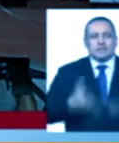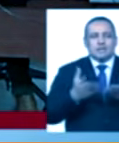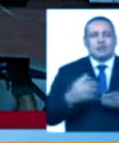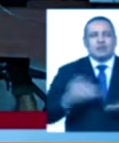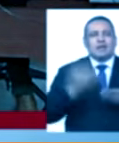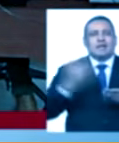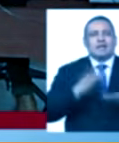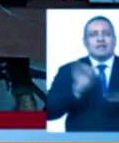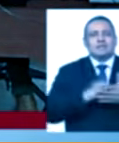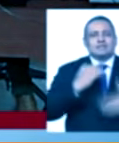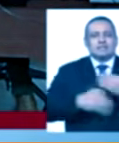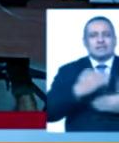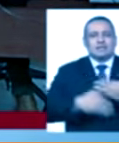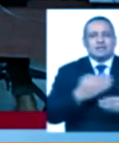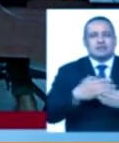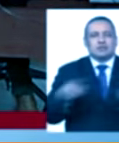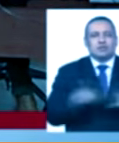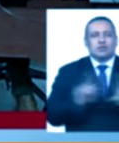calidad de que sean céleres,